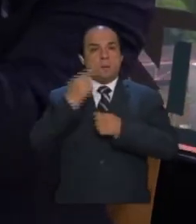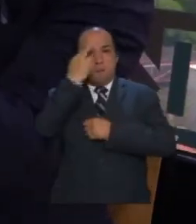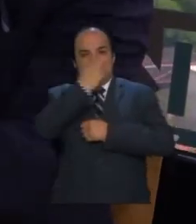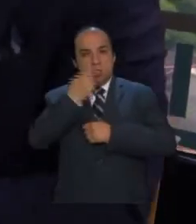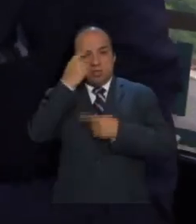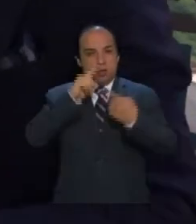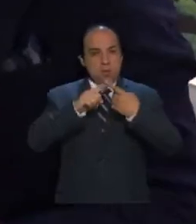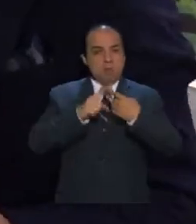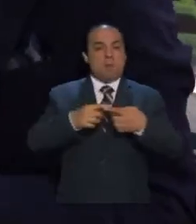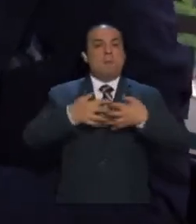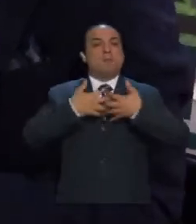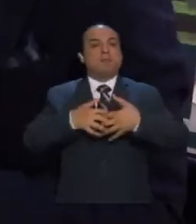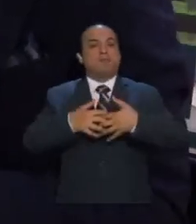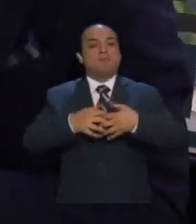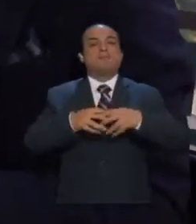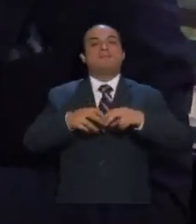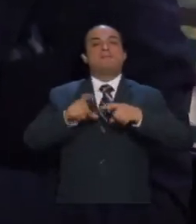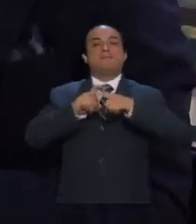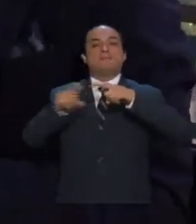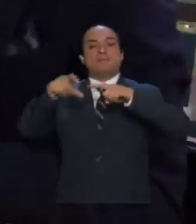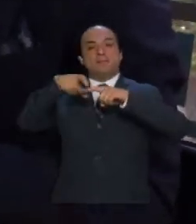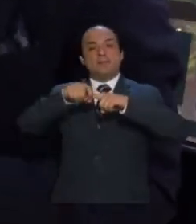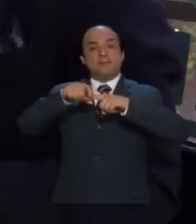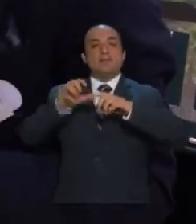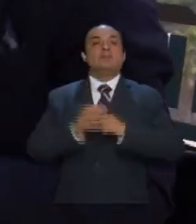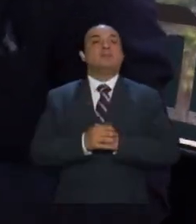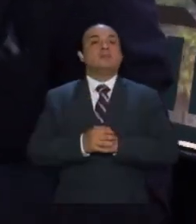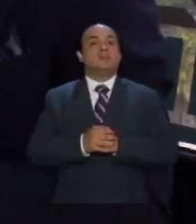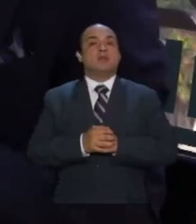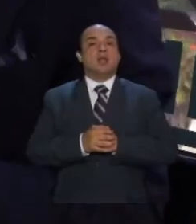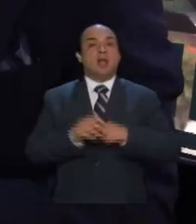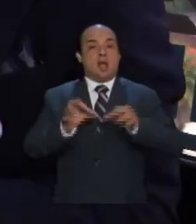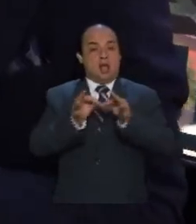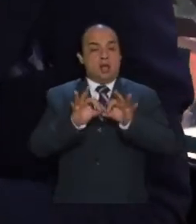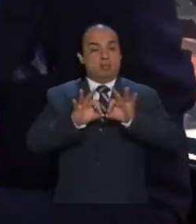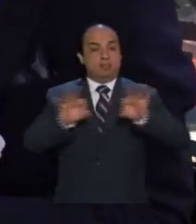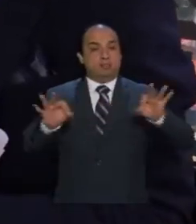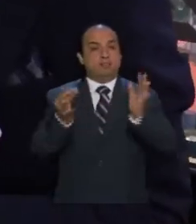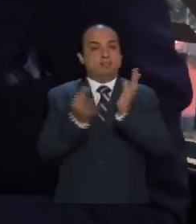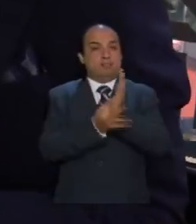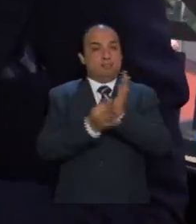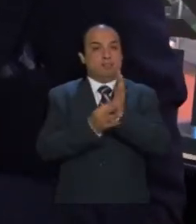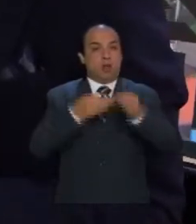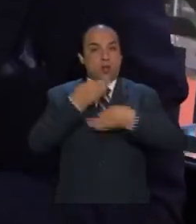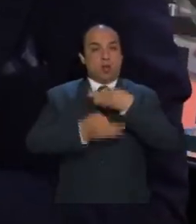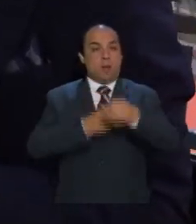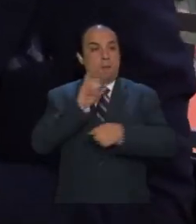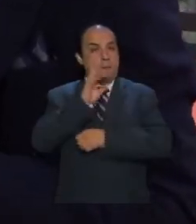cables, las torres para poder certificar el sistema. El sistema tiene